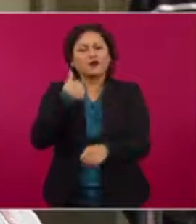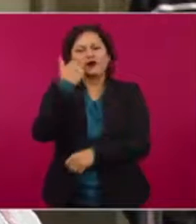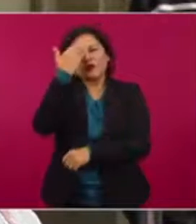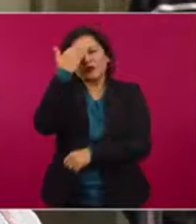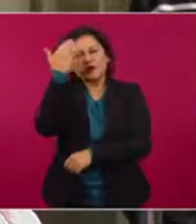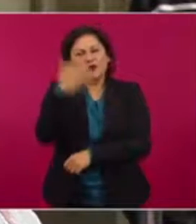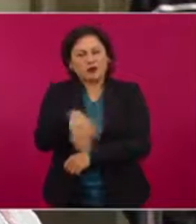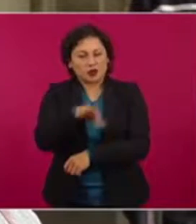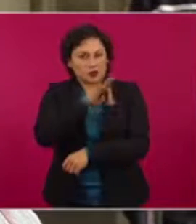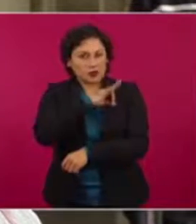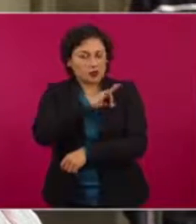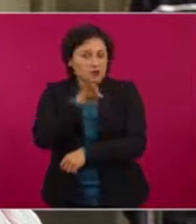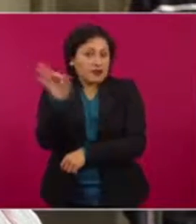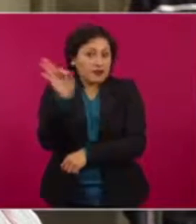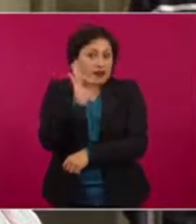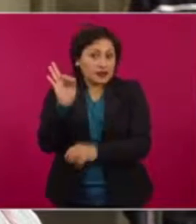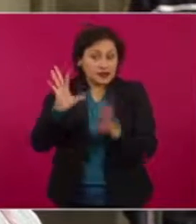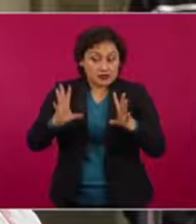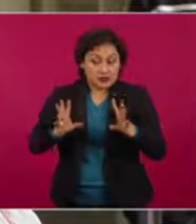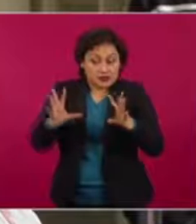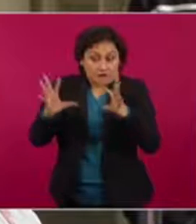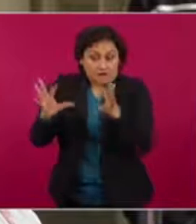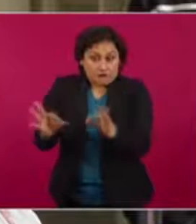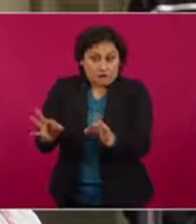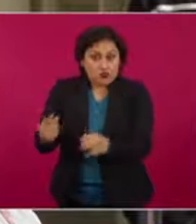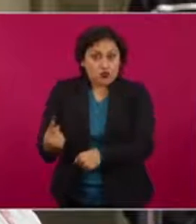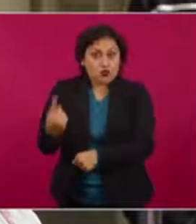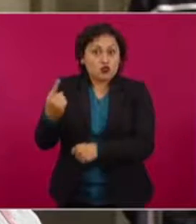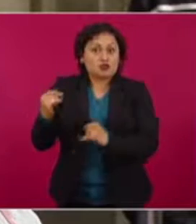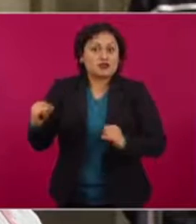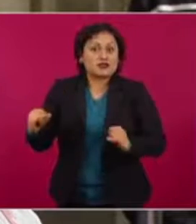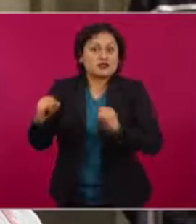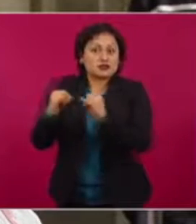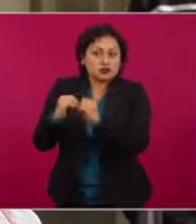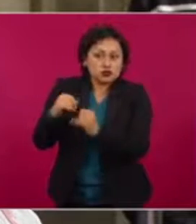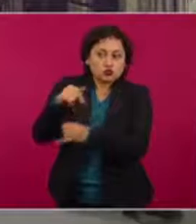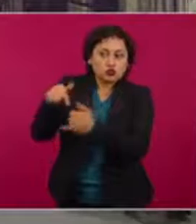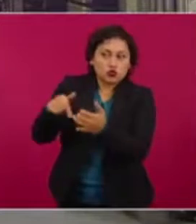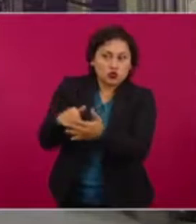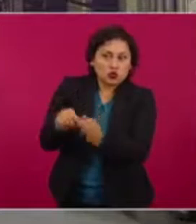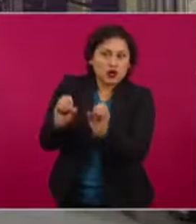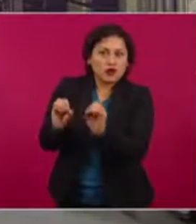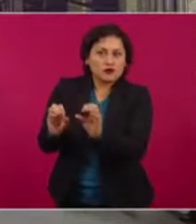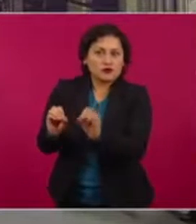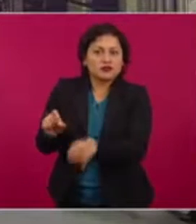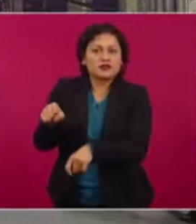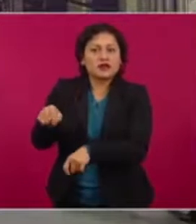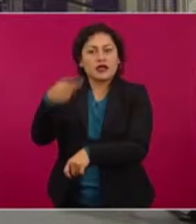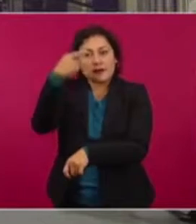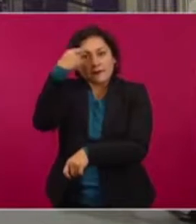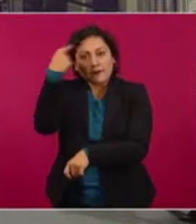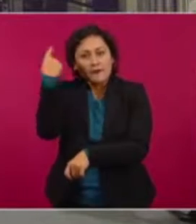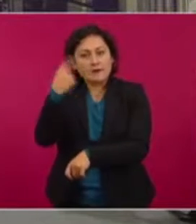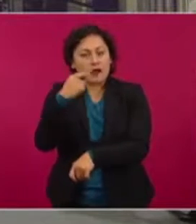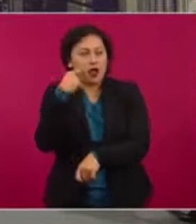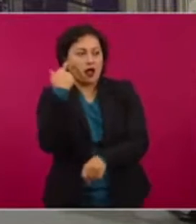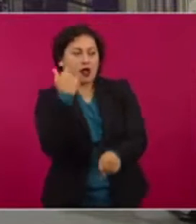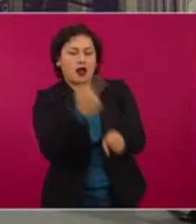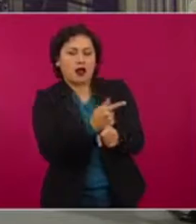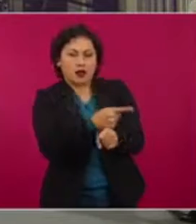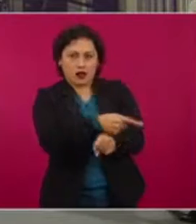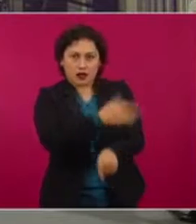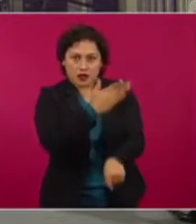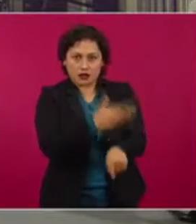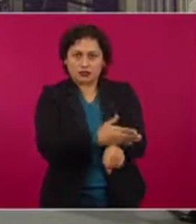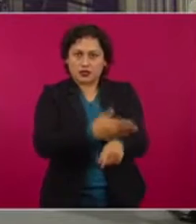alguna área especial que inhabilite a funcionarios que agredan a defensores y que agredan